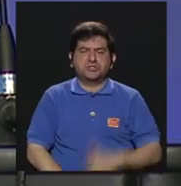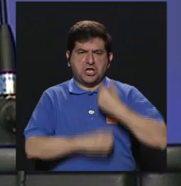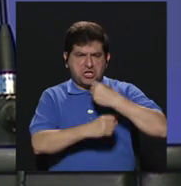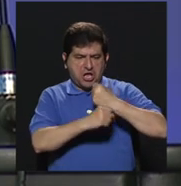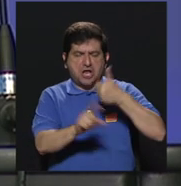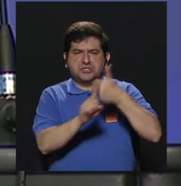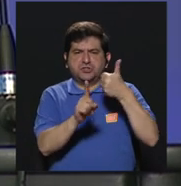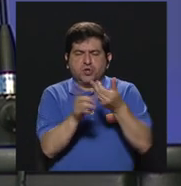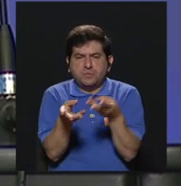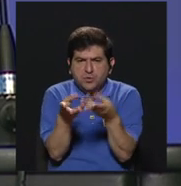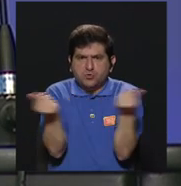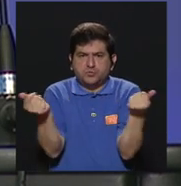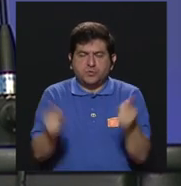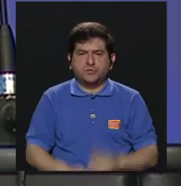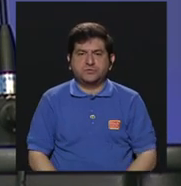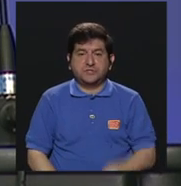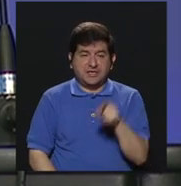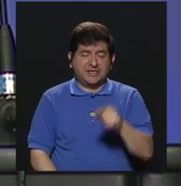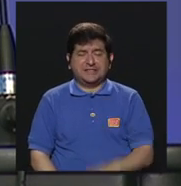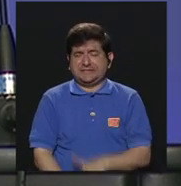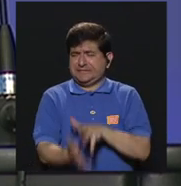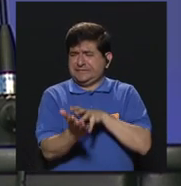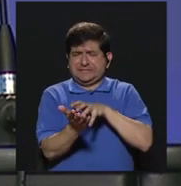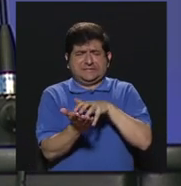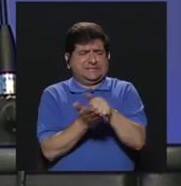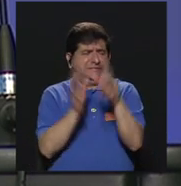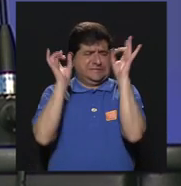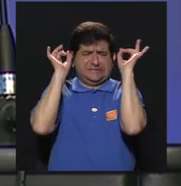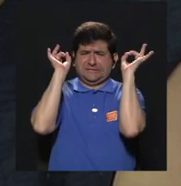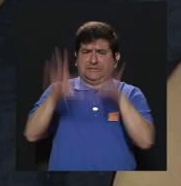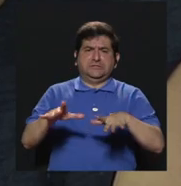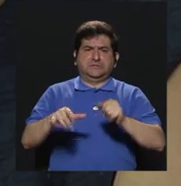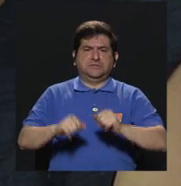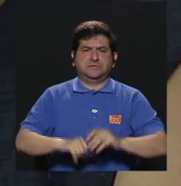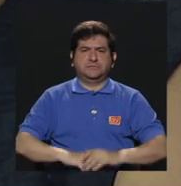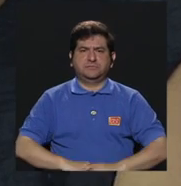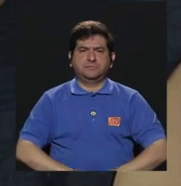ejércitos fue despiadada y brutal.